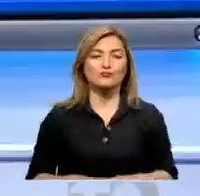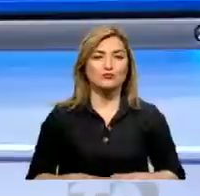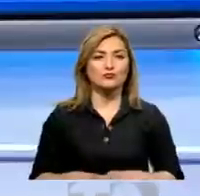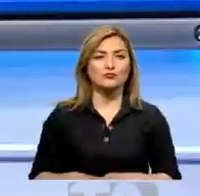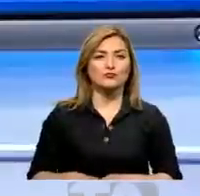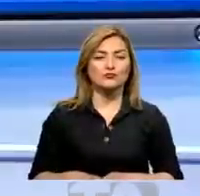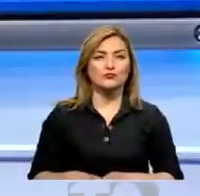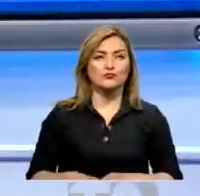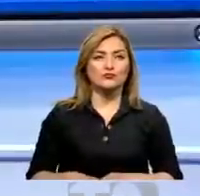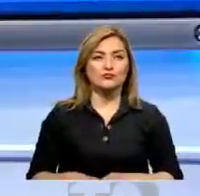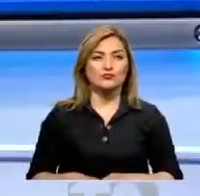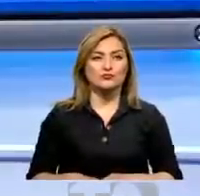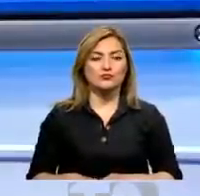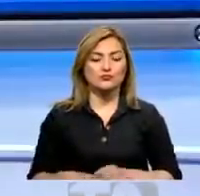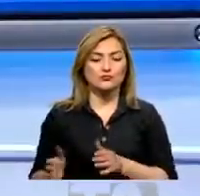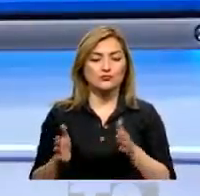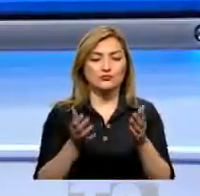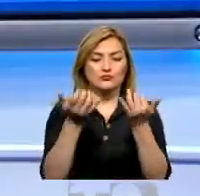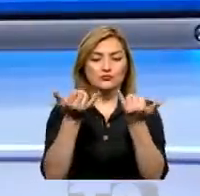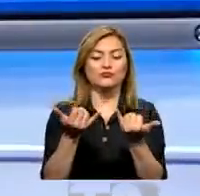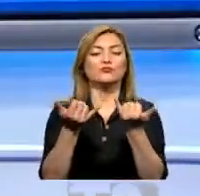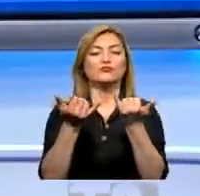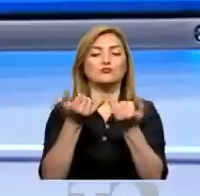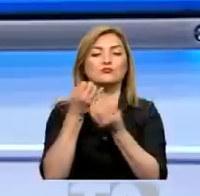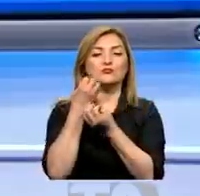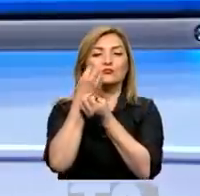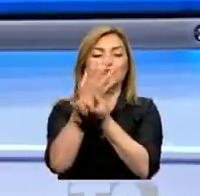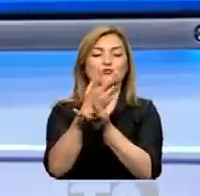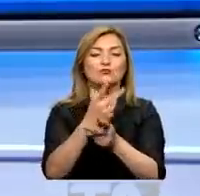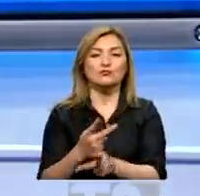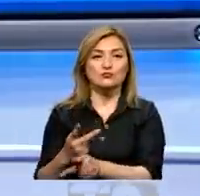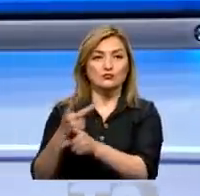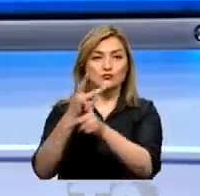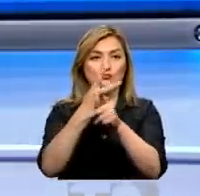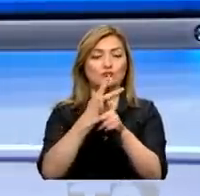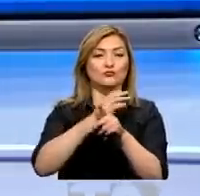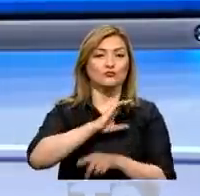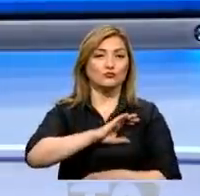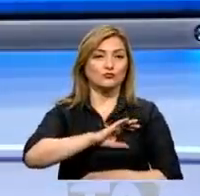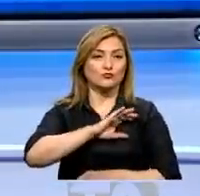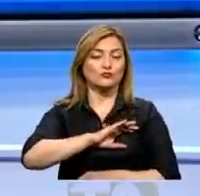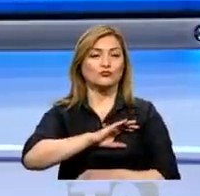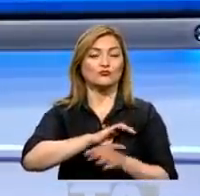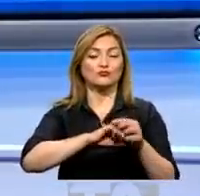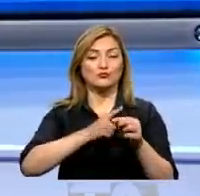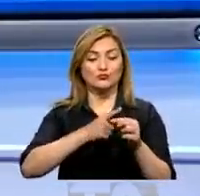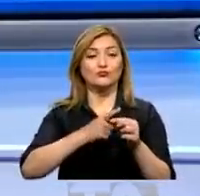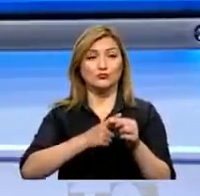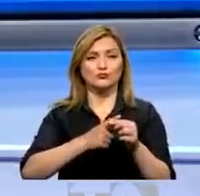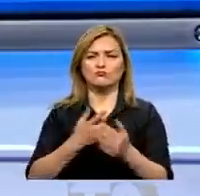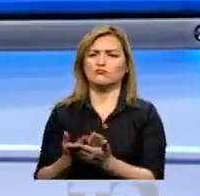horas. Ahora les contamos que el Consejo Metropolitano de Quito exige que los gerentes del EMOP y del